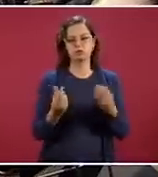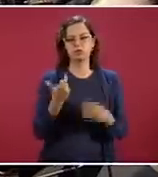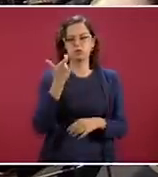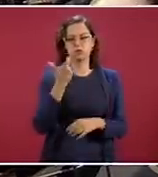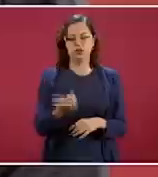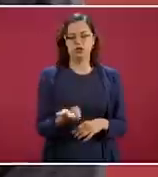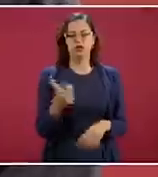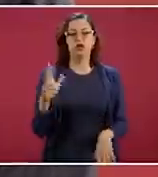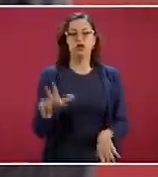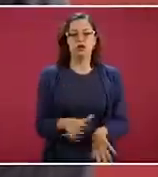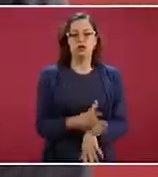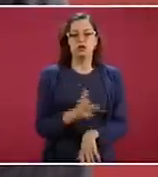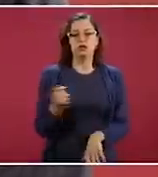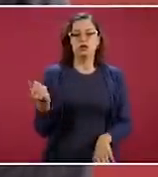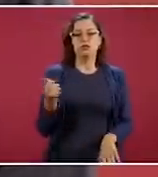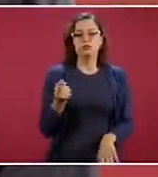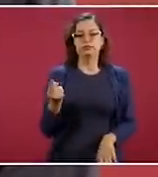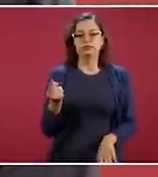porque